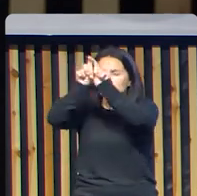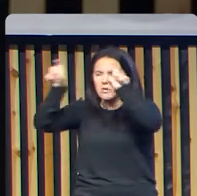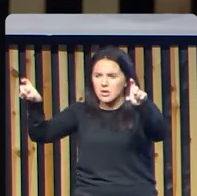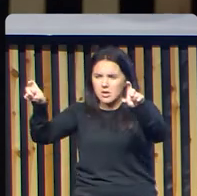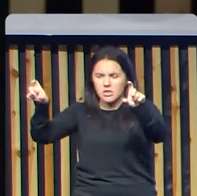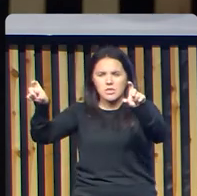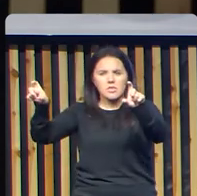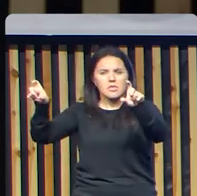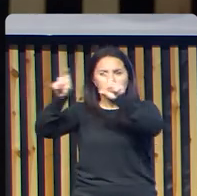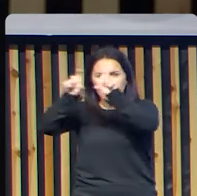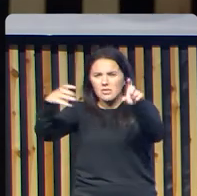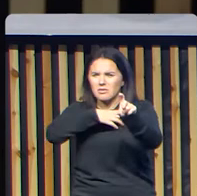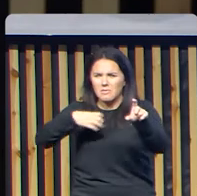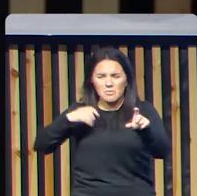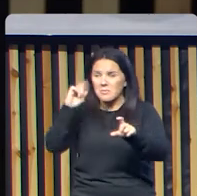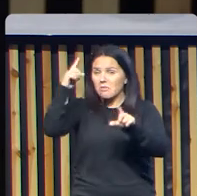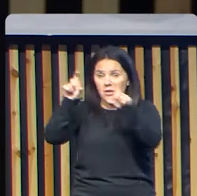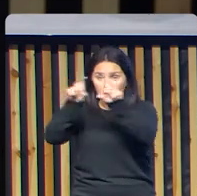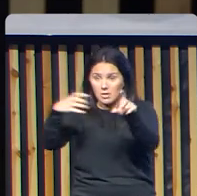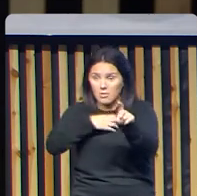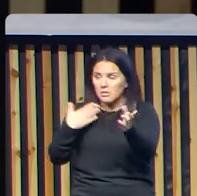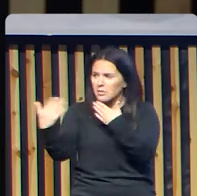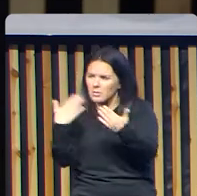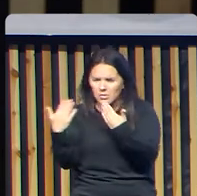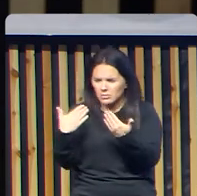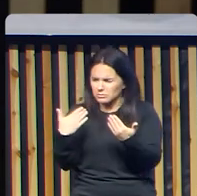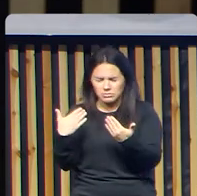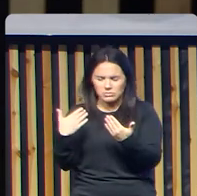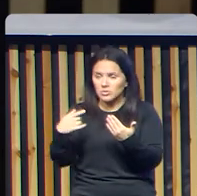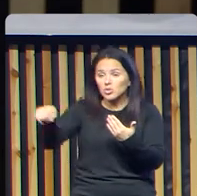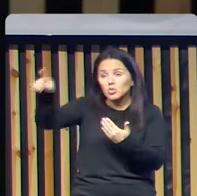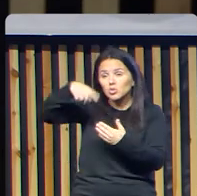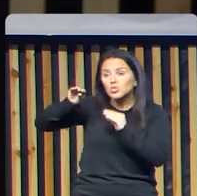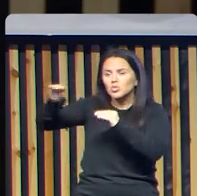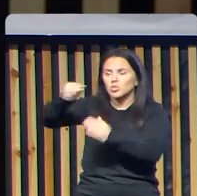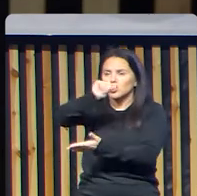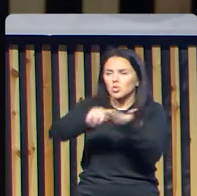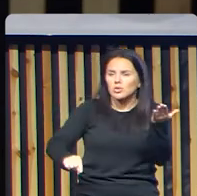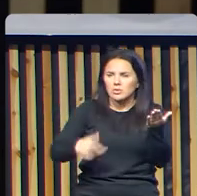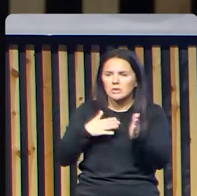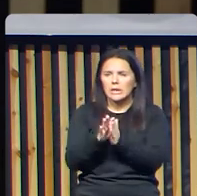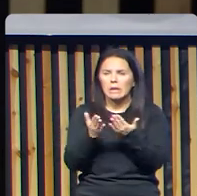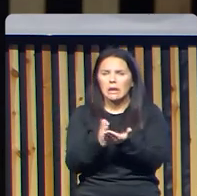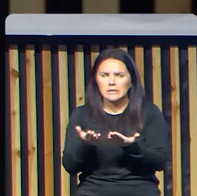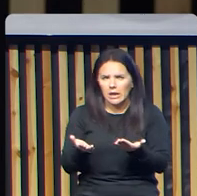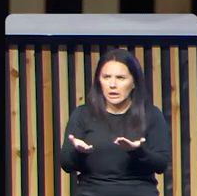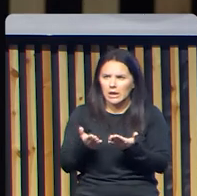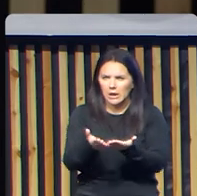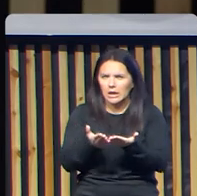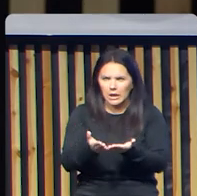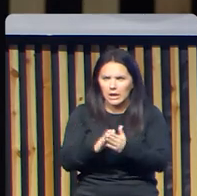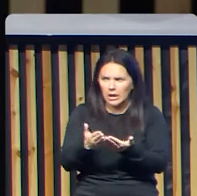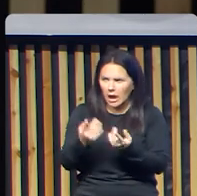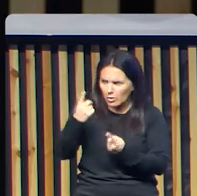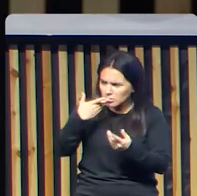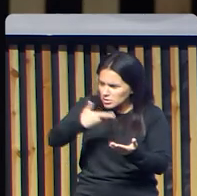financiera la primera entidad financiera de España y vimos que los contratos ponía algo como libreta y nosotros preguntamos pero todavía hay